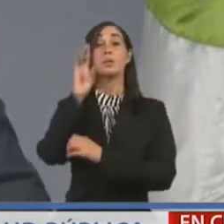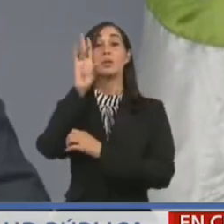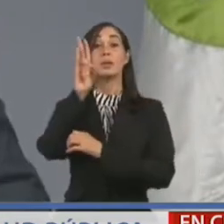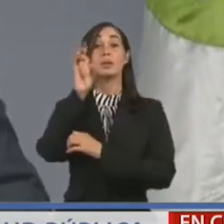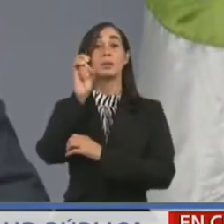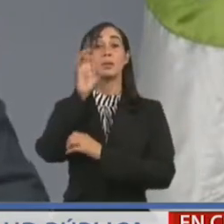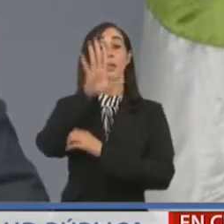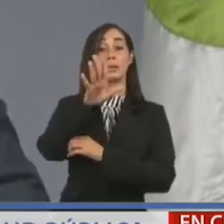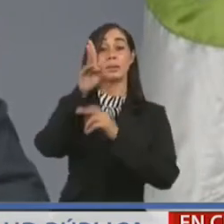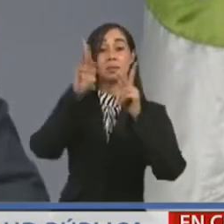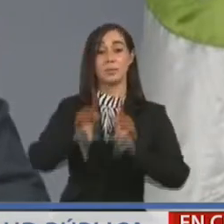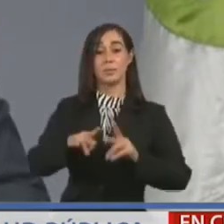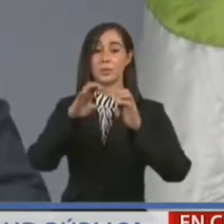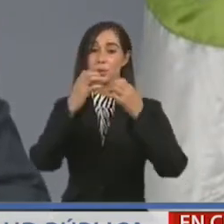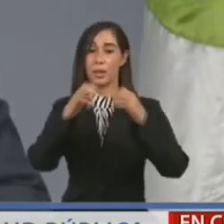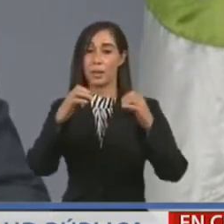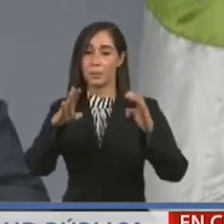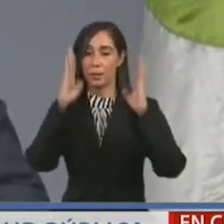275.